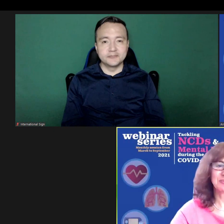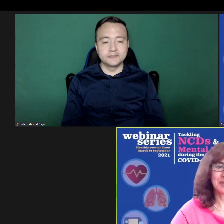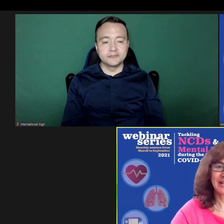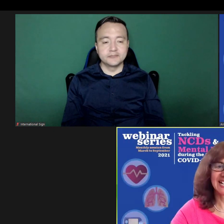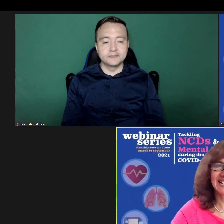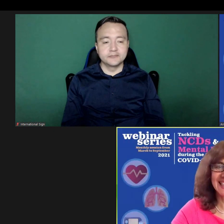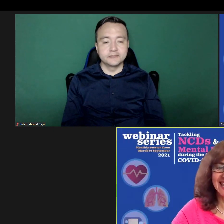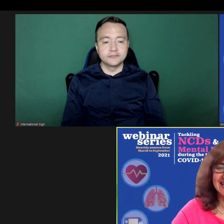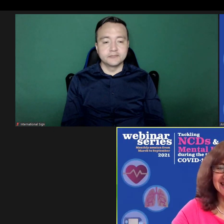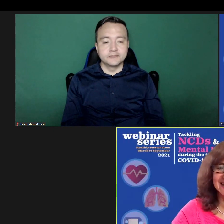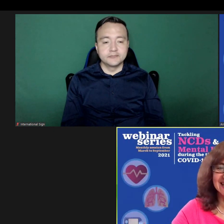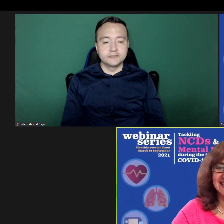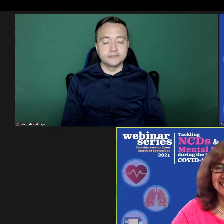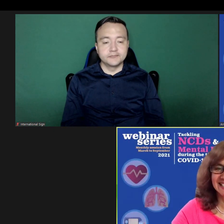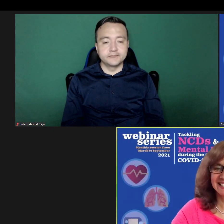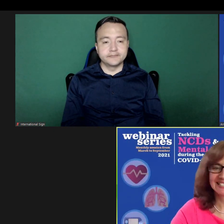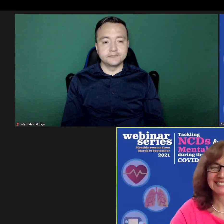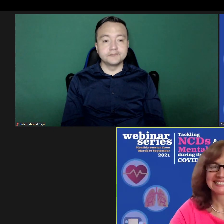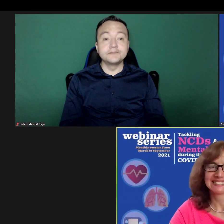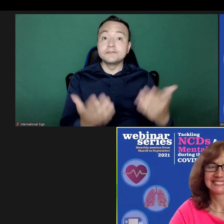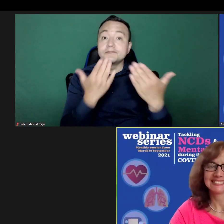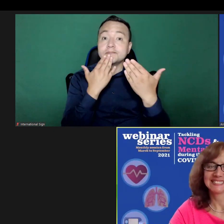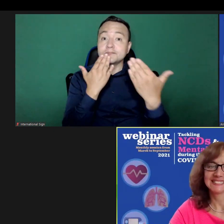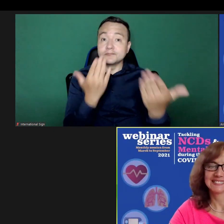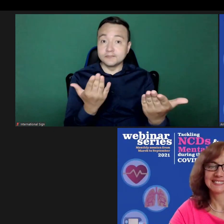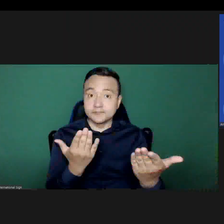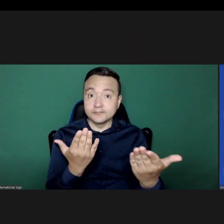Thank Gracias. you. Bye. Gracias, adiós.